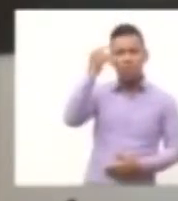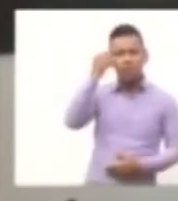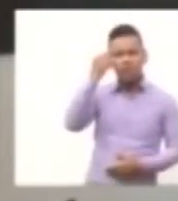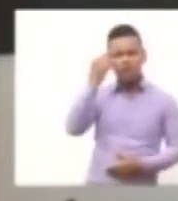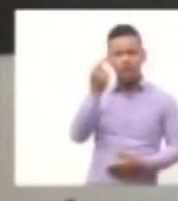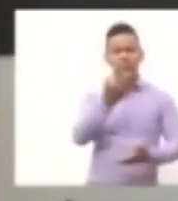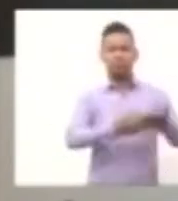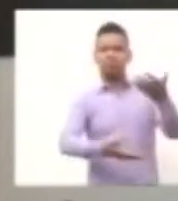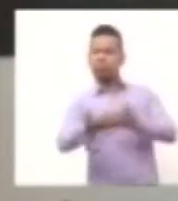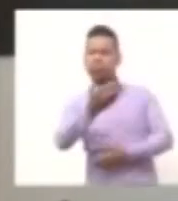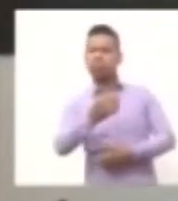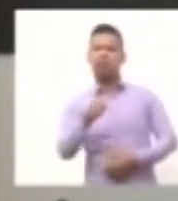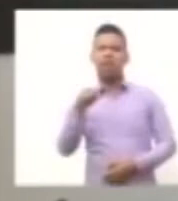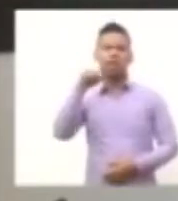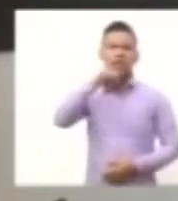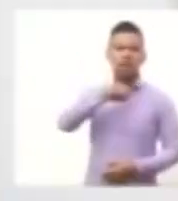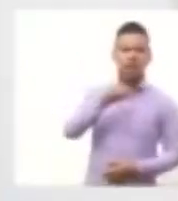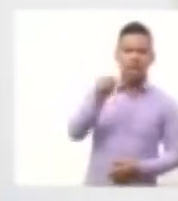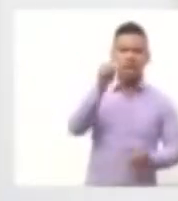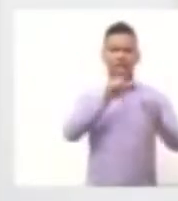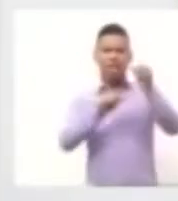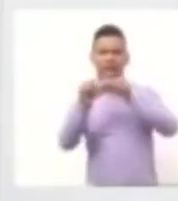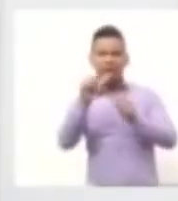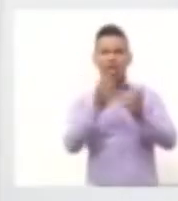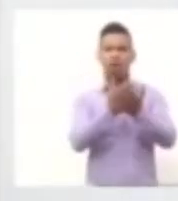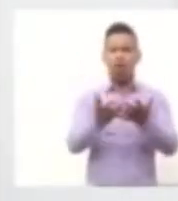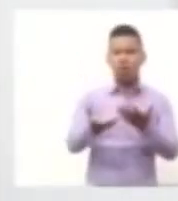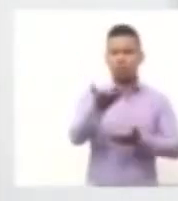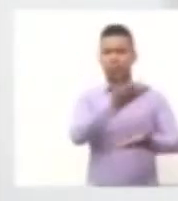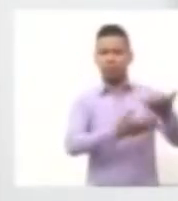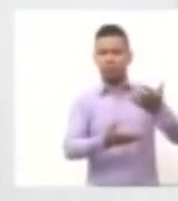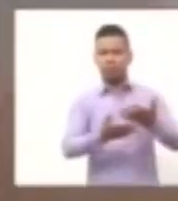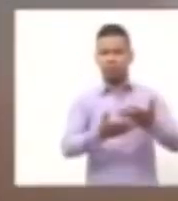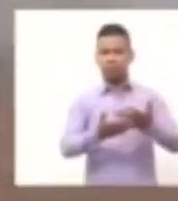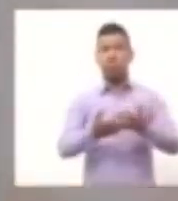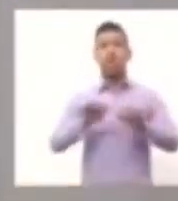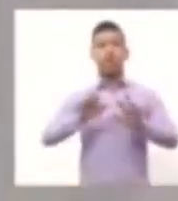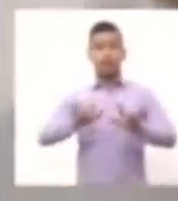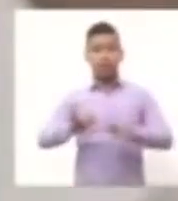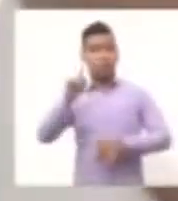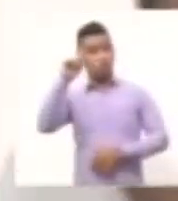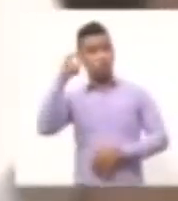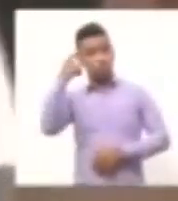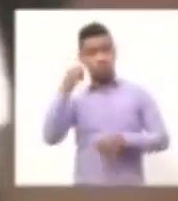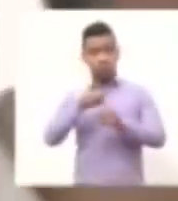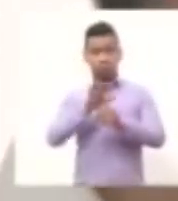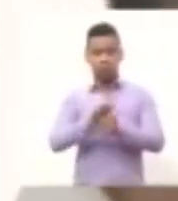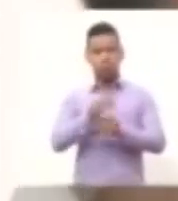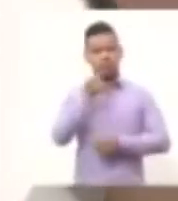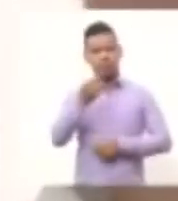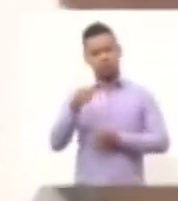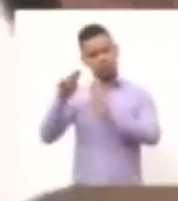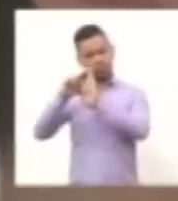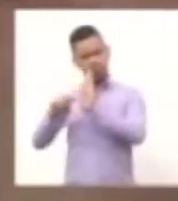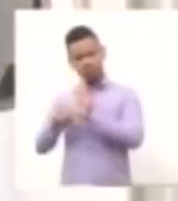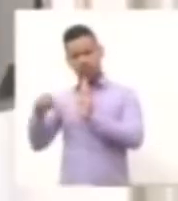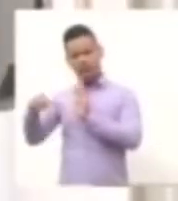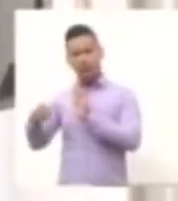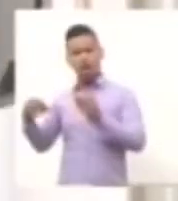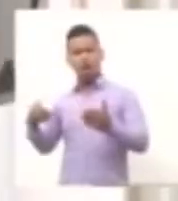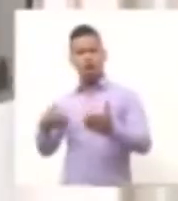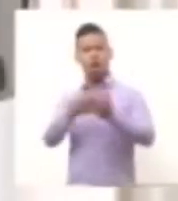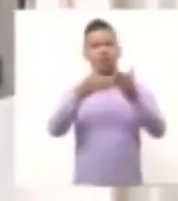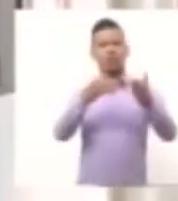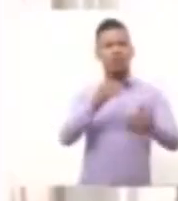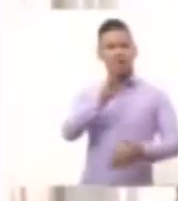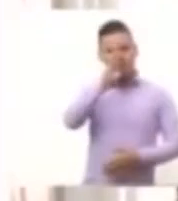intercambio de cervezas y hacer el comentario. Ante ello, el secretario de Gobierno del distrito destacó que este código no puede ir en contra de las